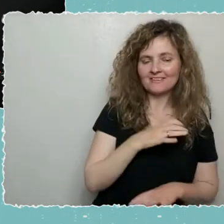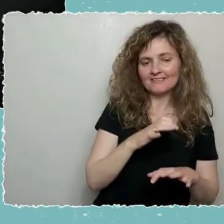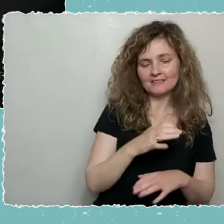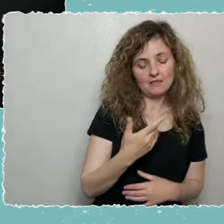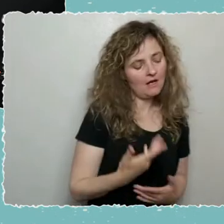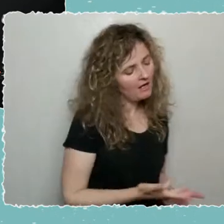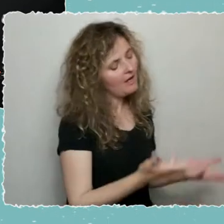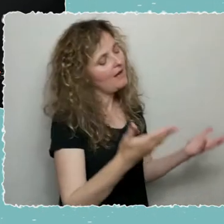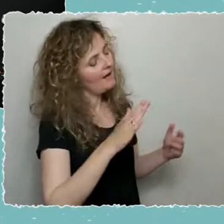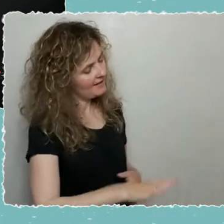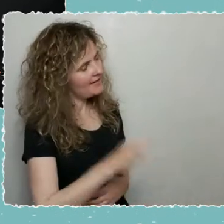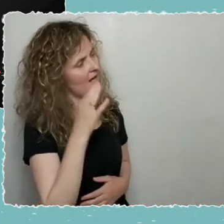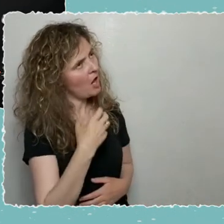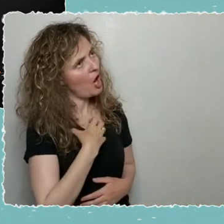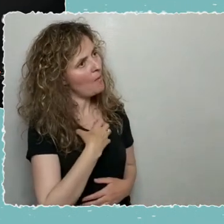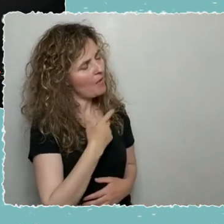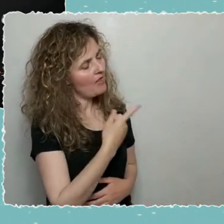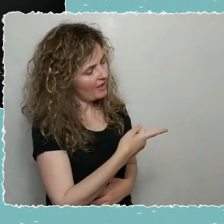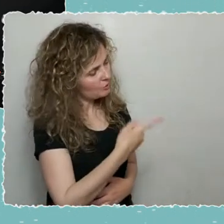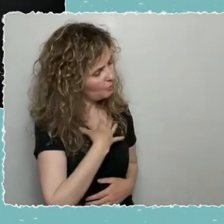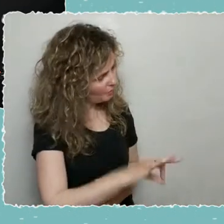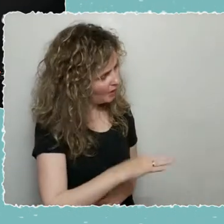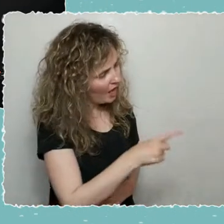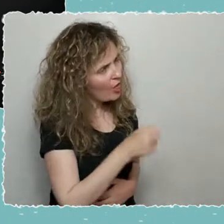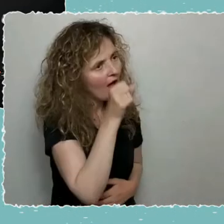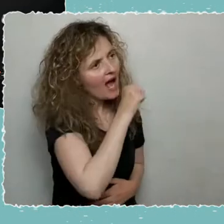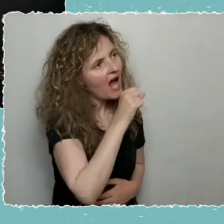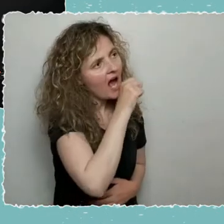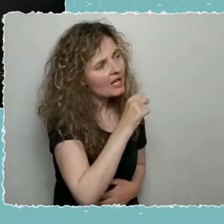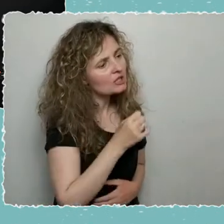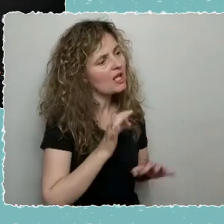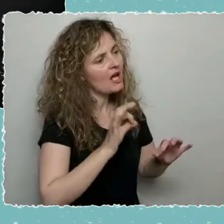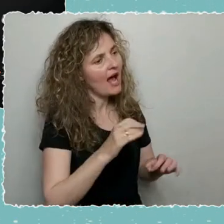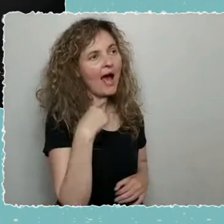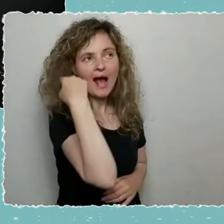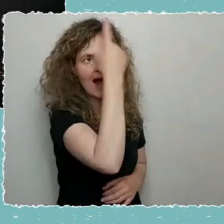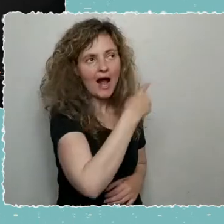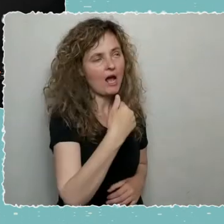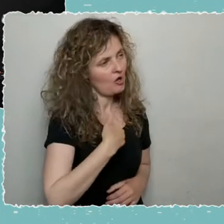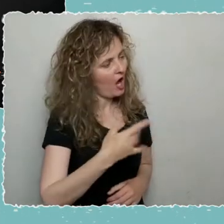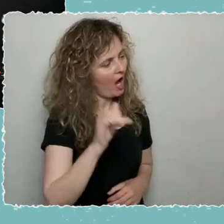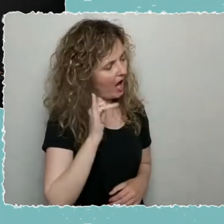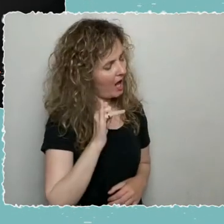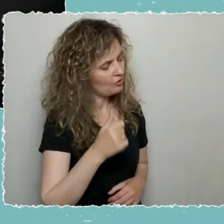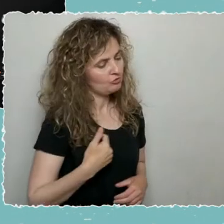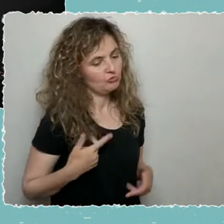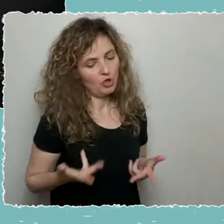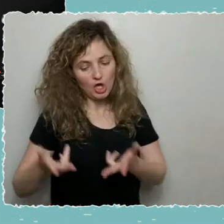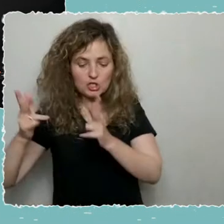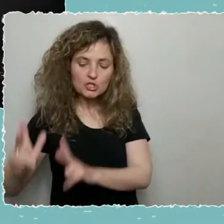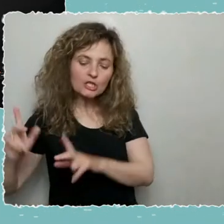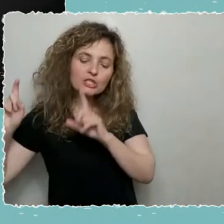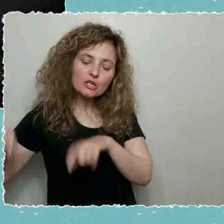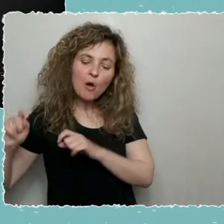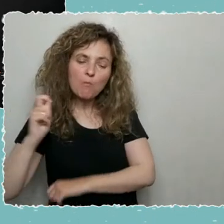Ai, nena, e agora non podías cantarnos ese que cantas ti tan ben, da cara que teño eu. Eu sento aí dentro